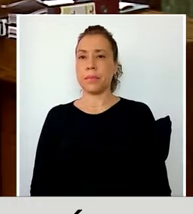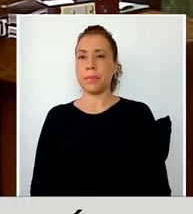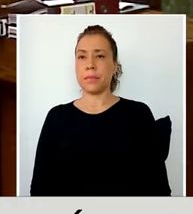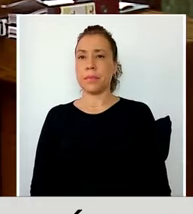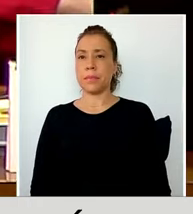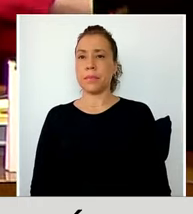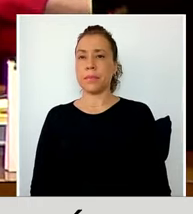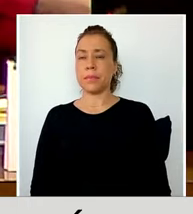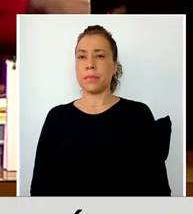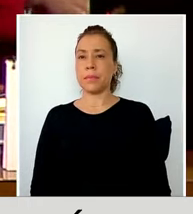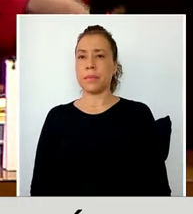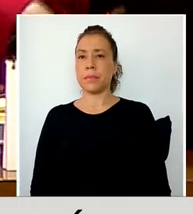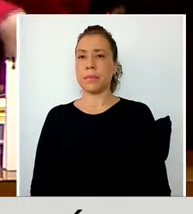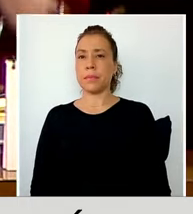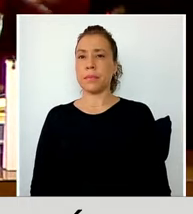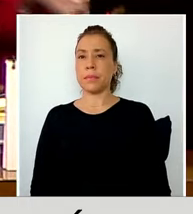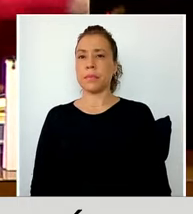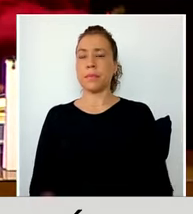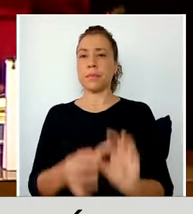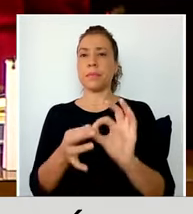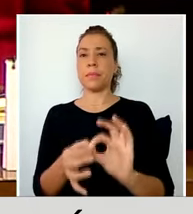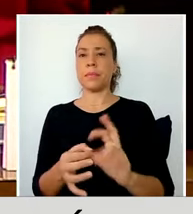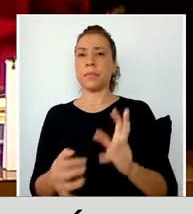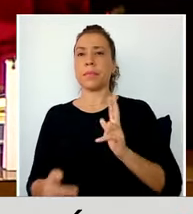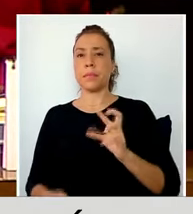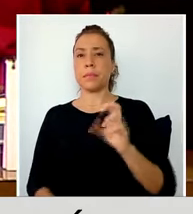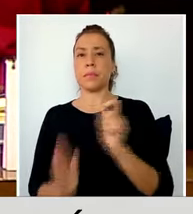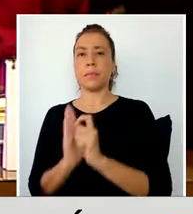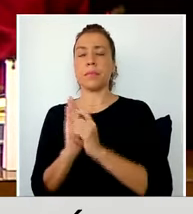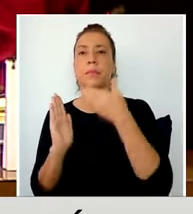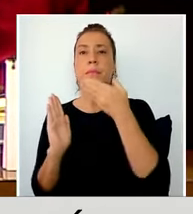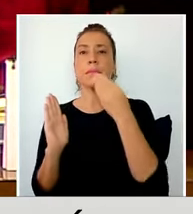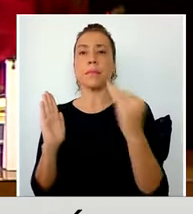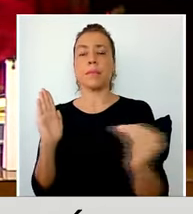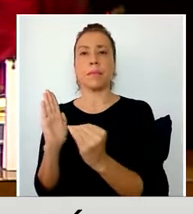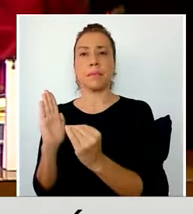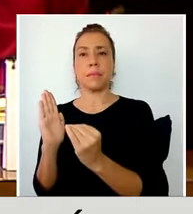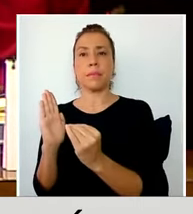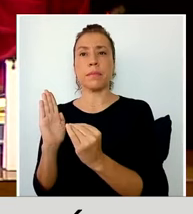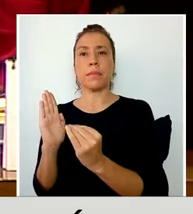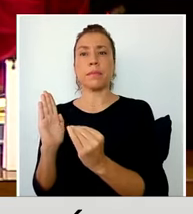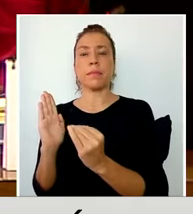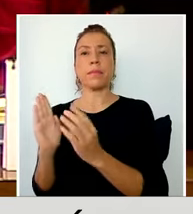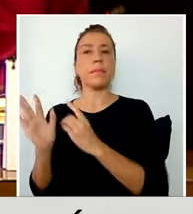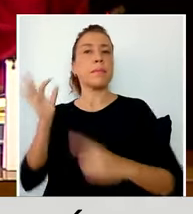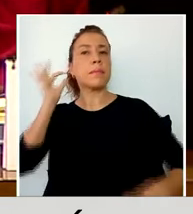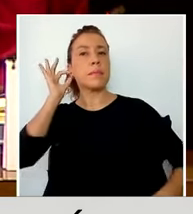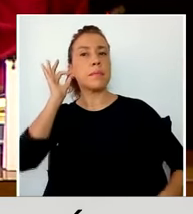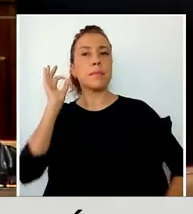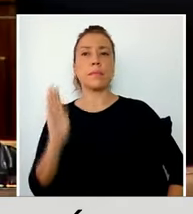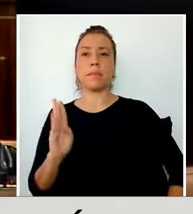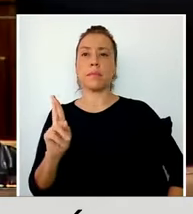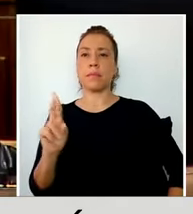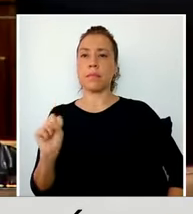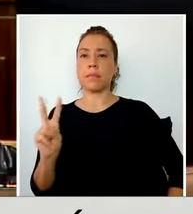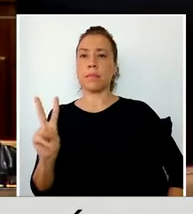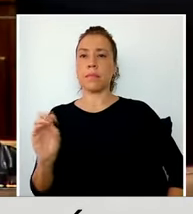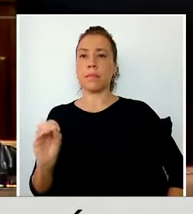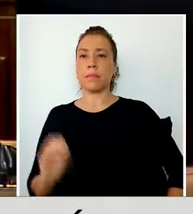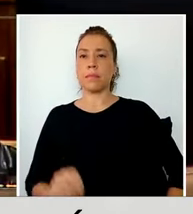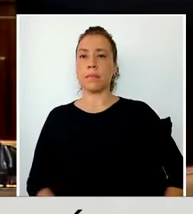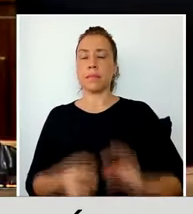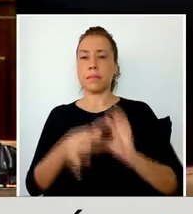Gracias Señor por los secretario para hablar a favor tiene la palabra la diputada Marta Bravo Muchas gracias